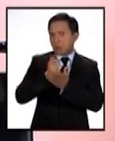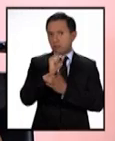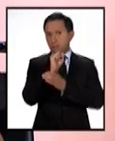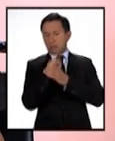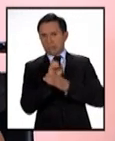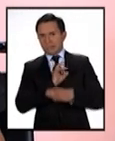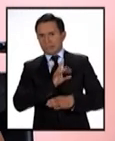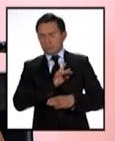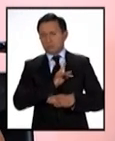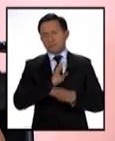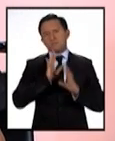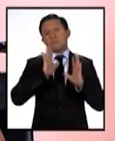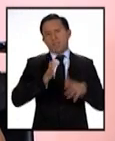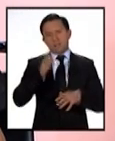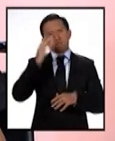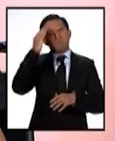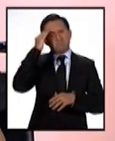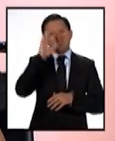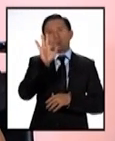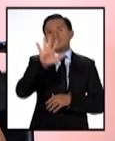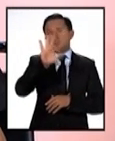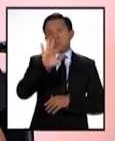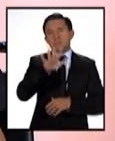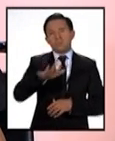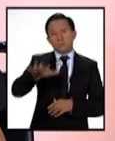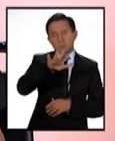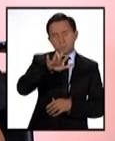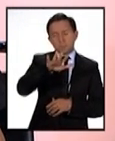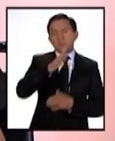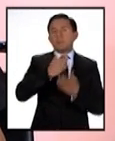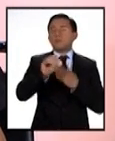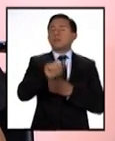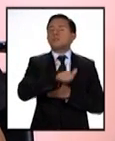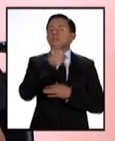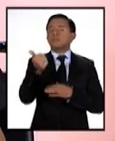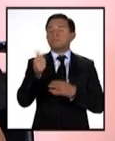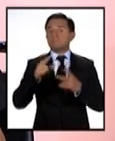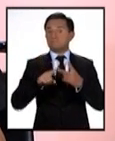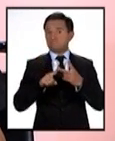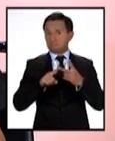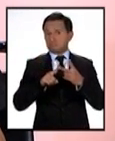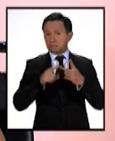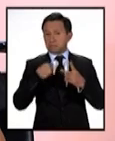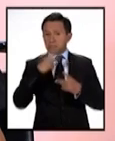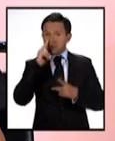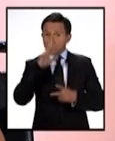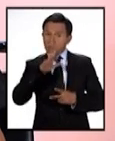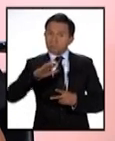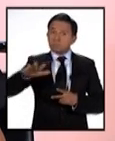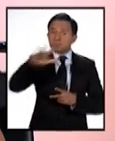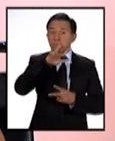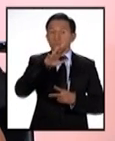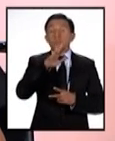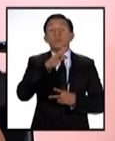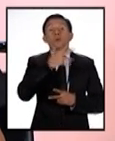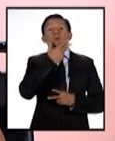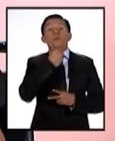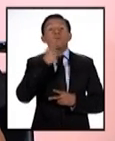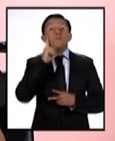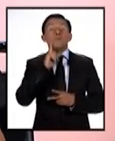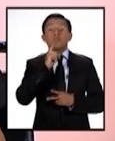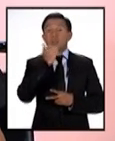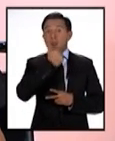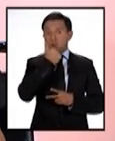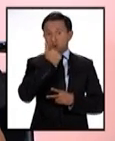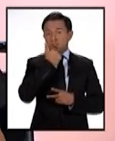moneda, se está calculando que aproximadamente 1 de cada 6 alumnos o alumnas, porque esta